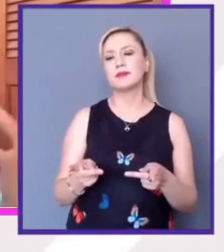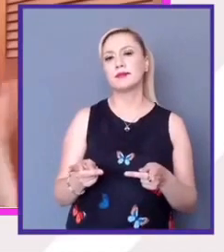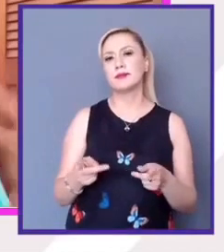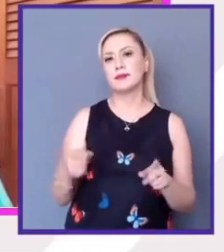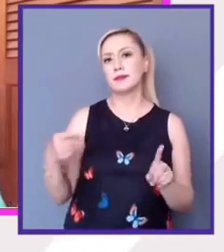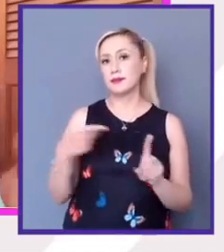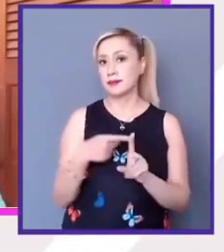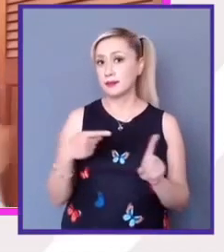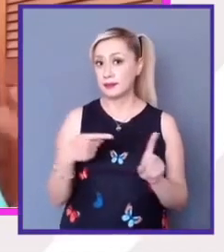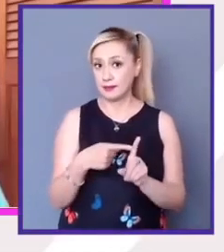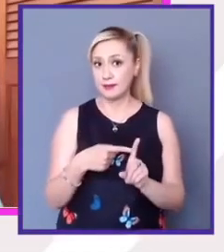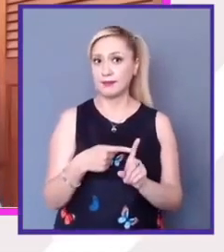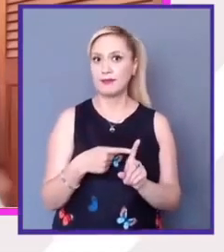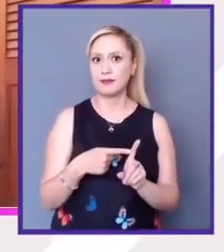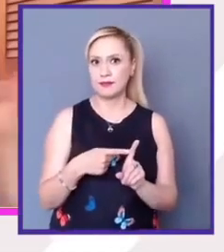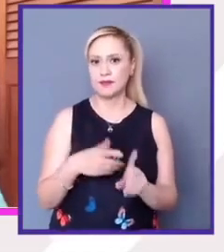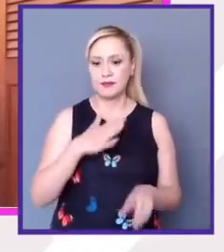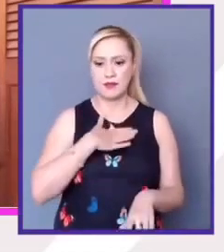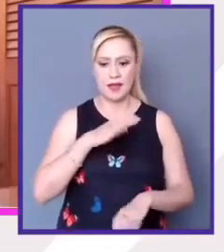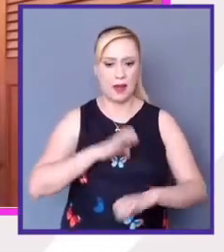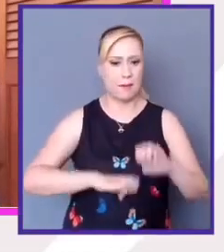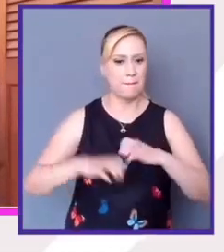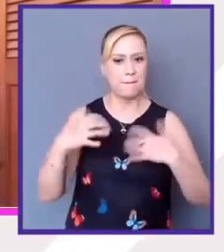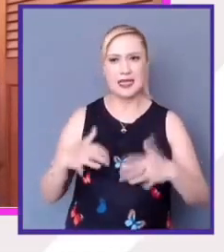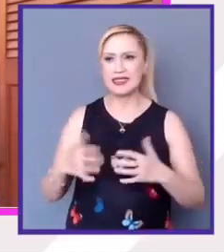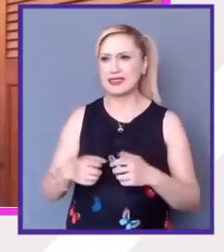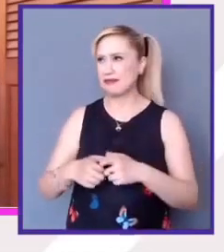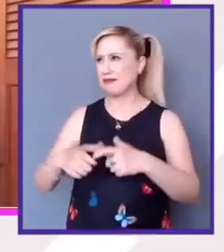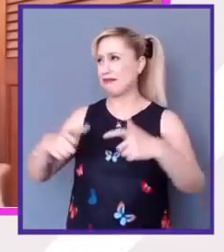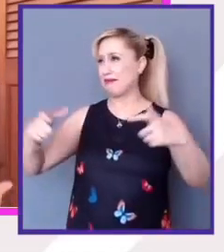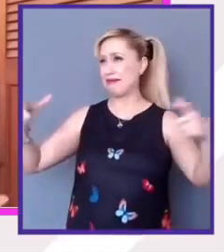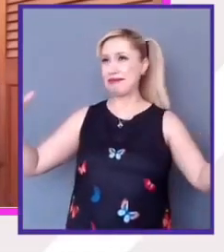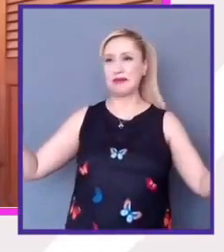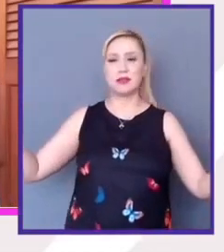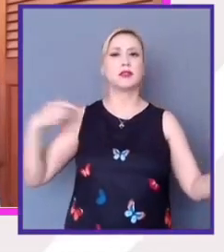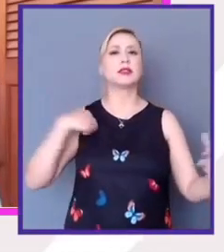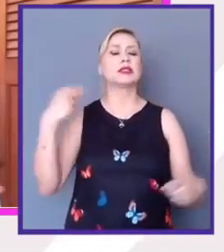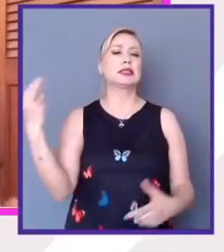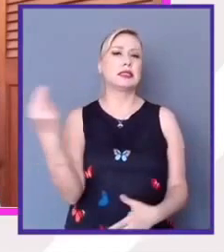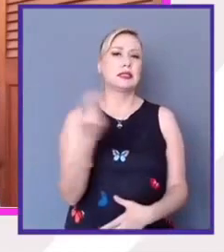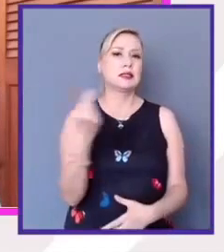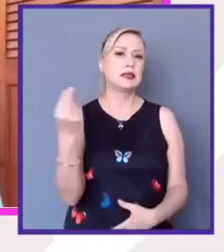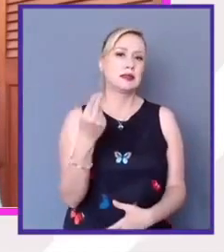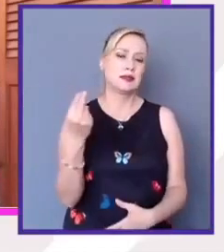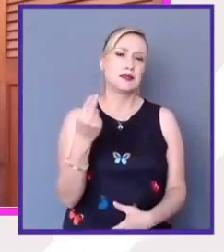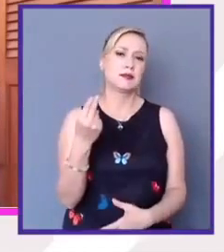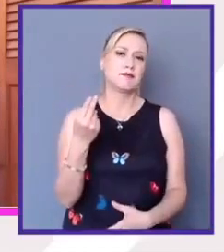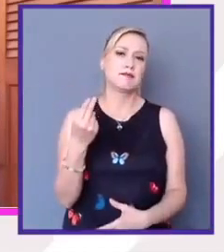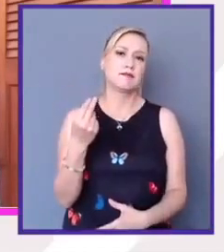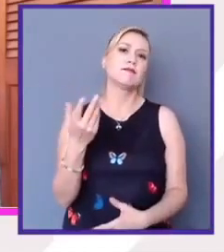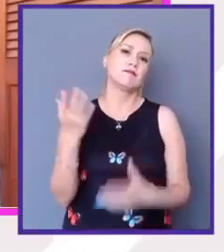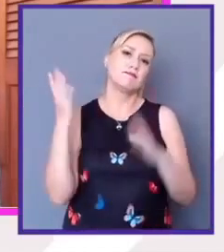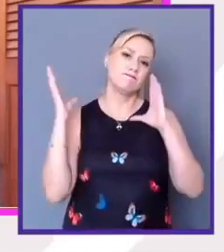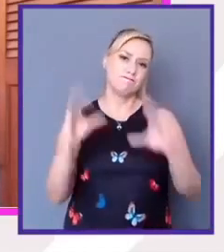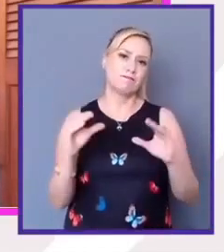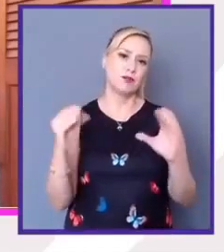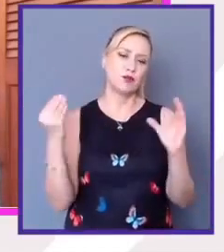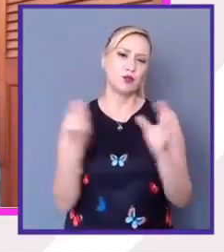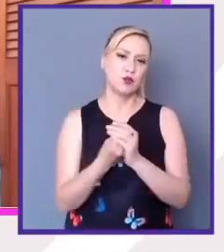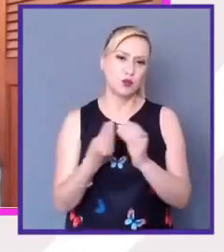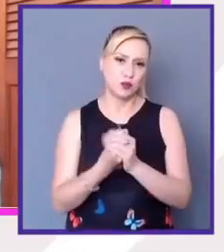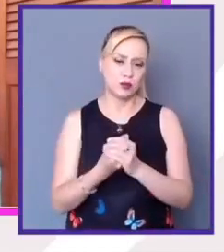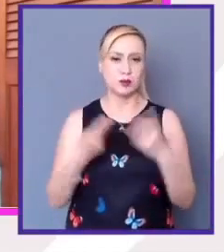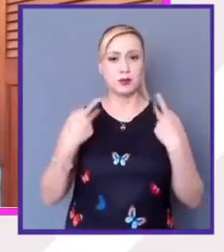ese tamaño, ¿no? En toda mi empresa y con todas las personas que forman parte de mi empresa, también es necesario, pues, lo educativo, ¿no? Porque una